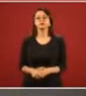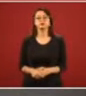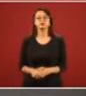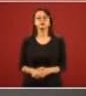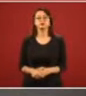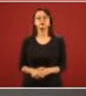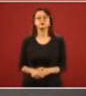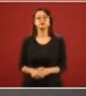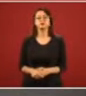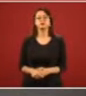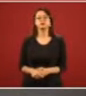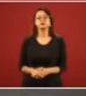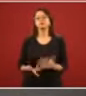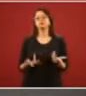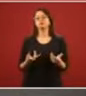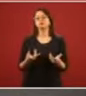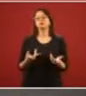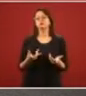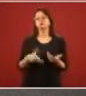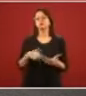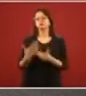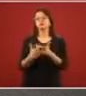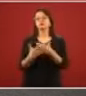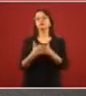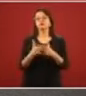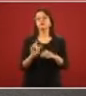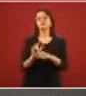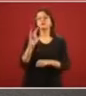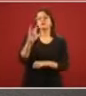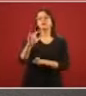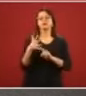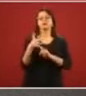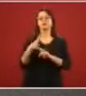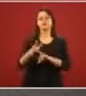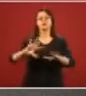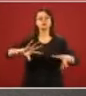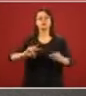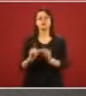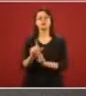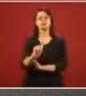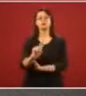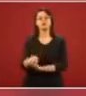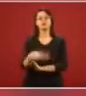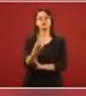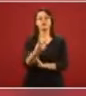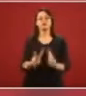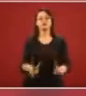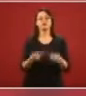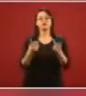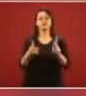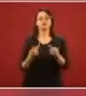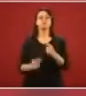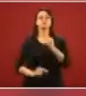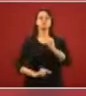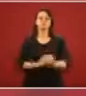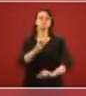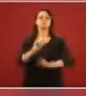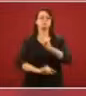pues en total van a ser 72 aviones y helicópteros. Nos va a llevar tiempo